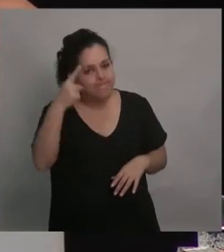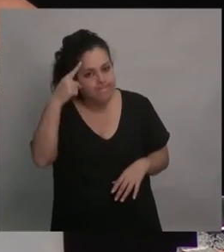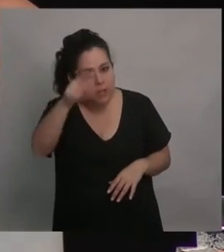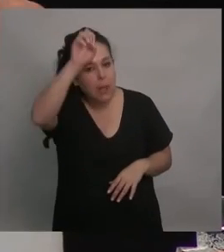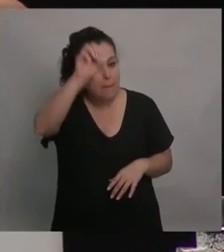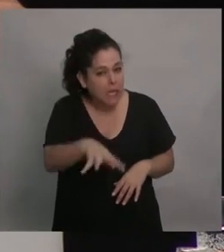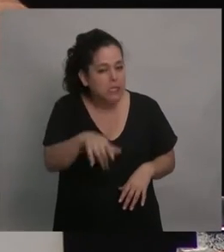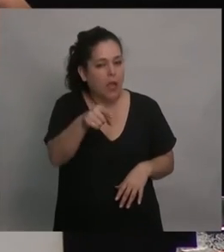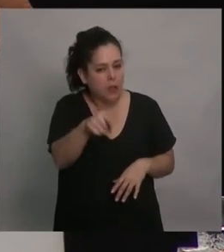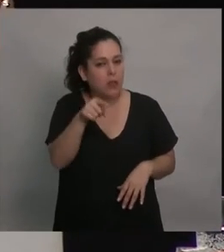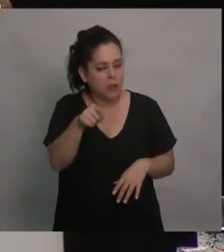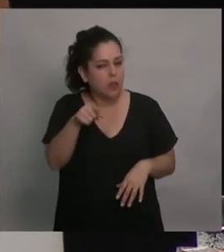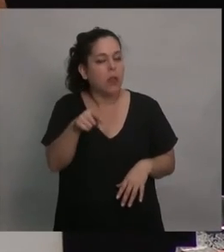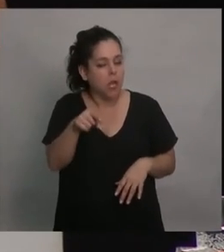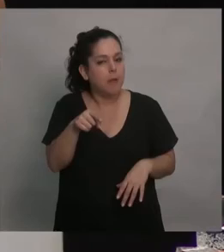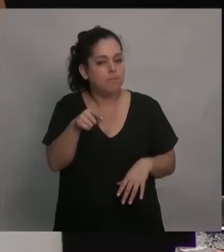toda esa,